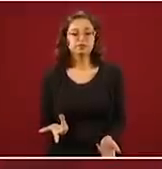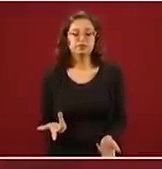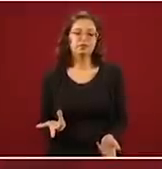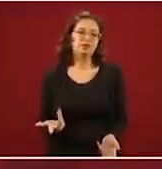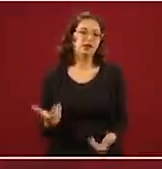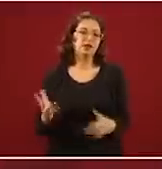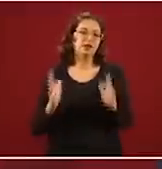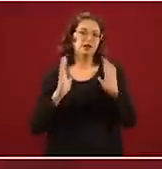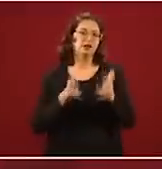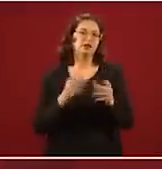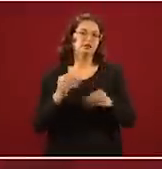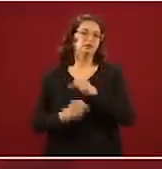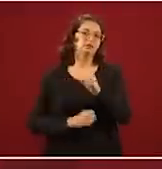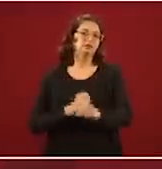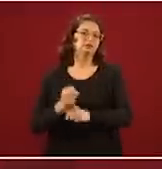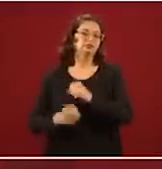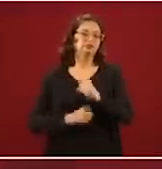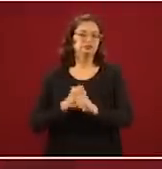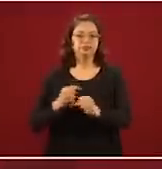arraigado